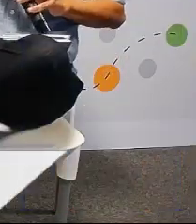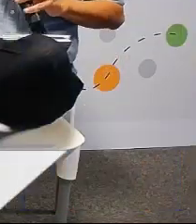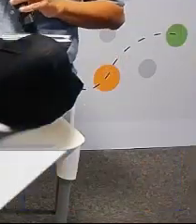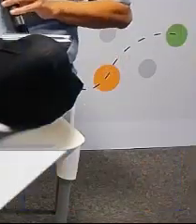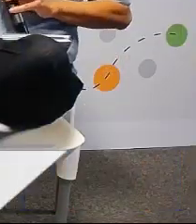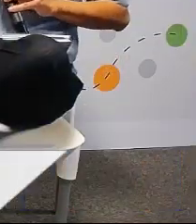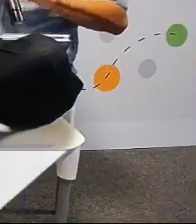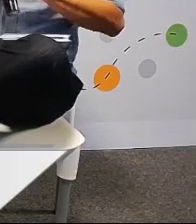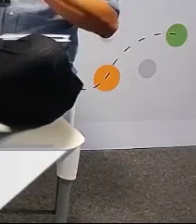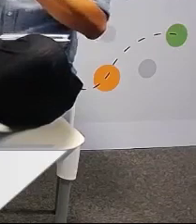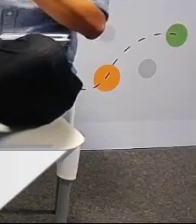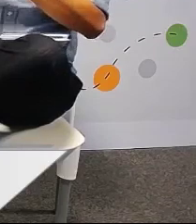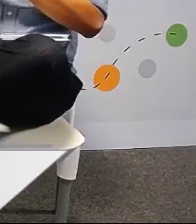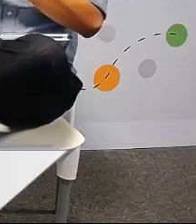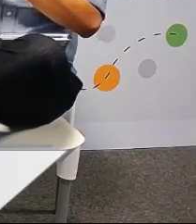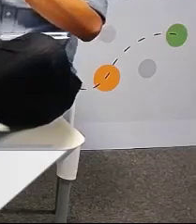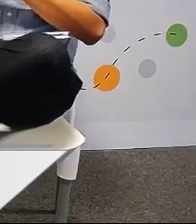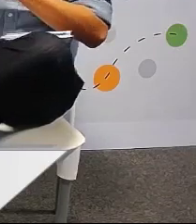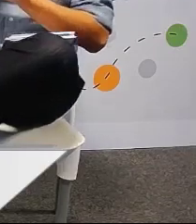se va a divulgar